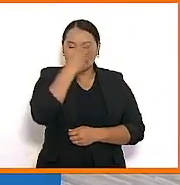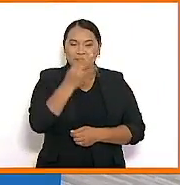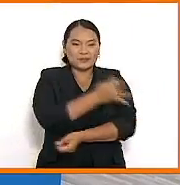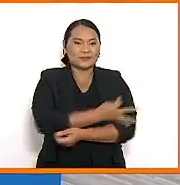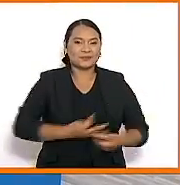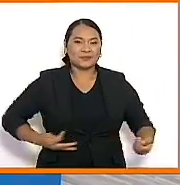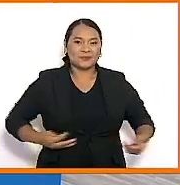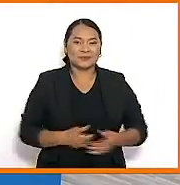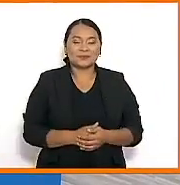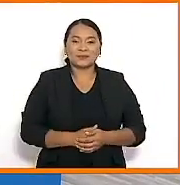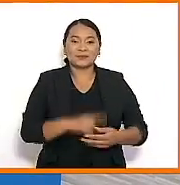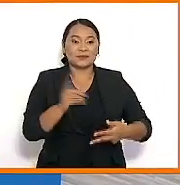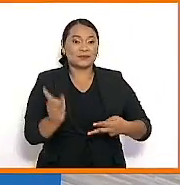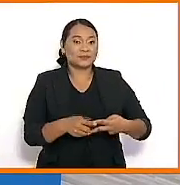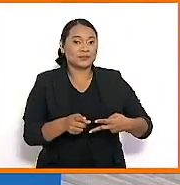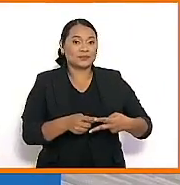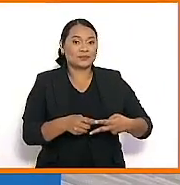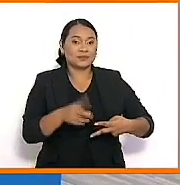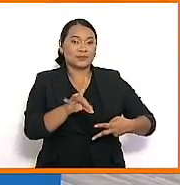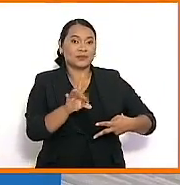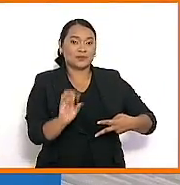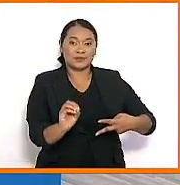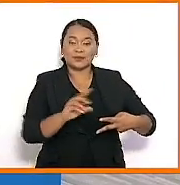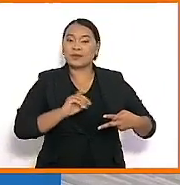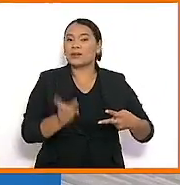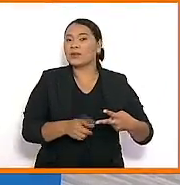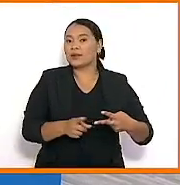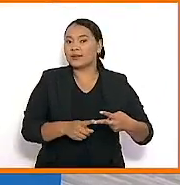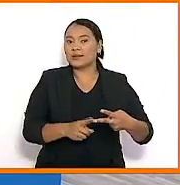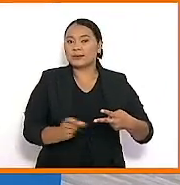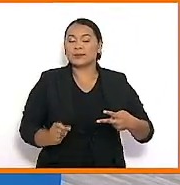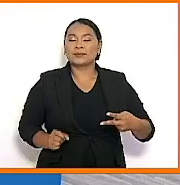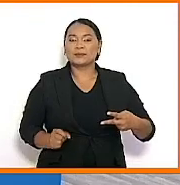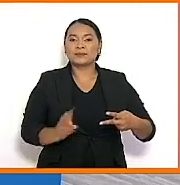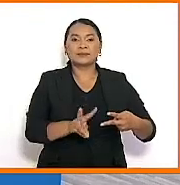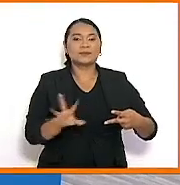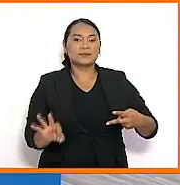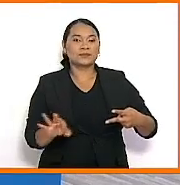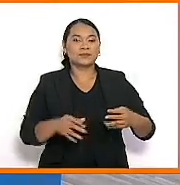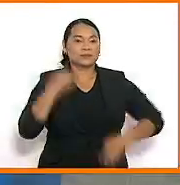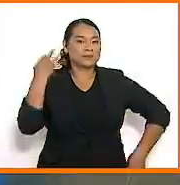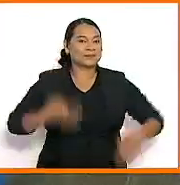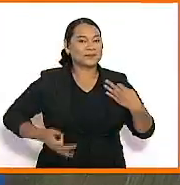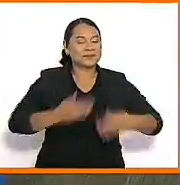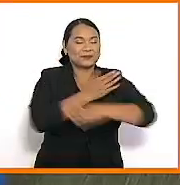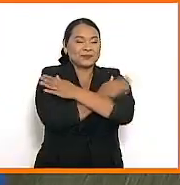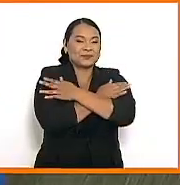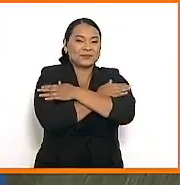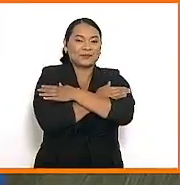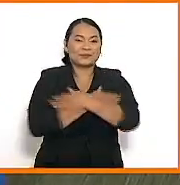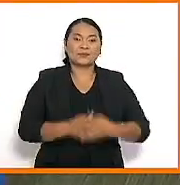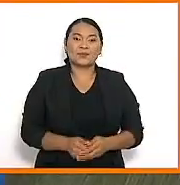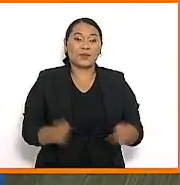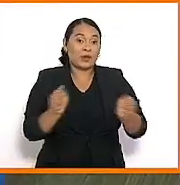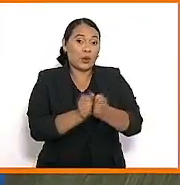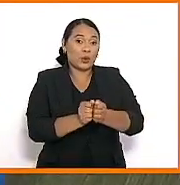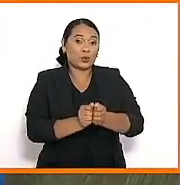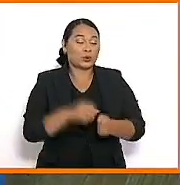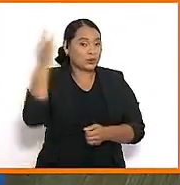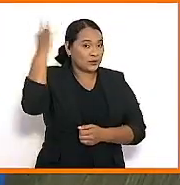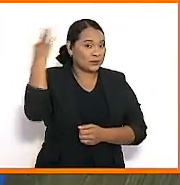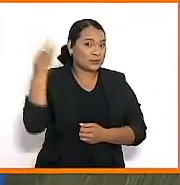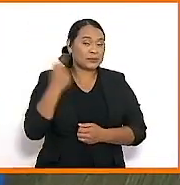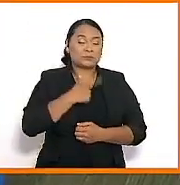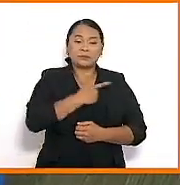agradable tarde. Posición 1, 80, posición 2, 29. Muchas felicidades. Vamos al otro extremo con